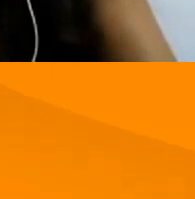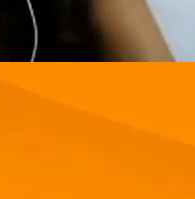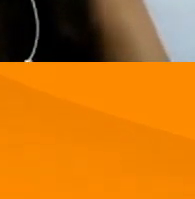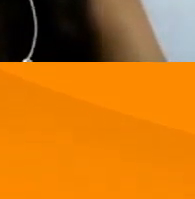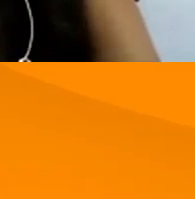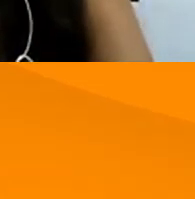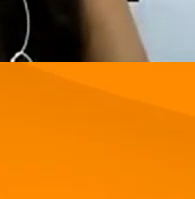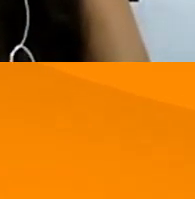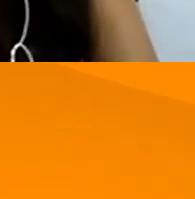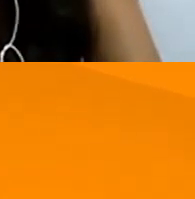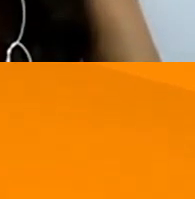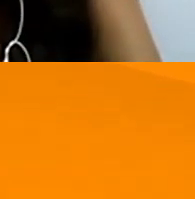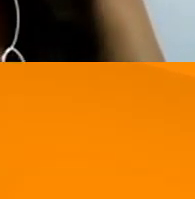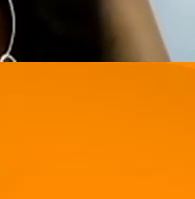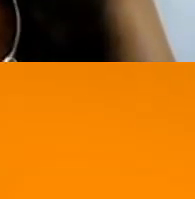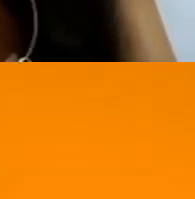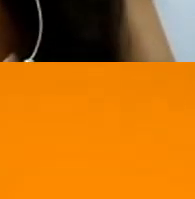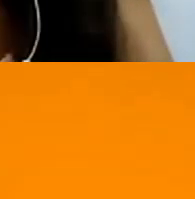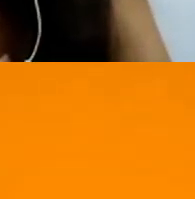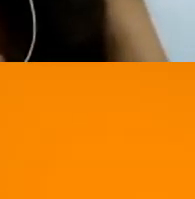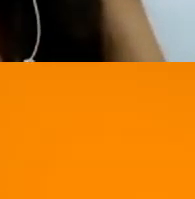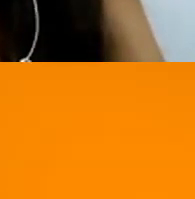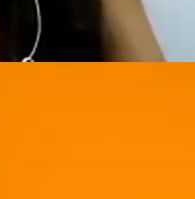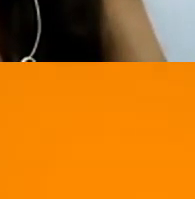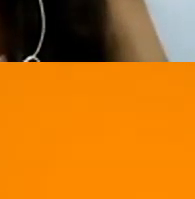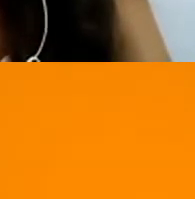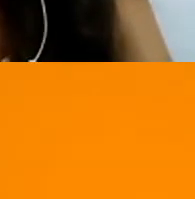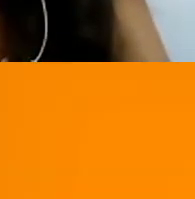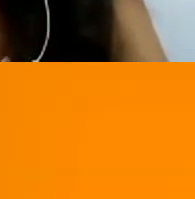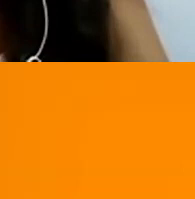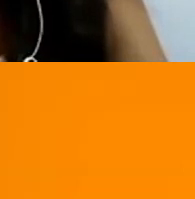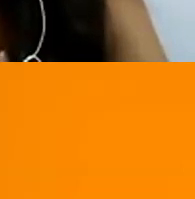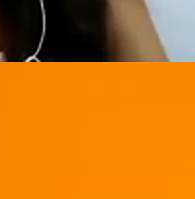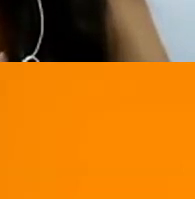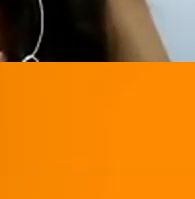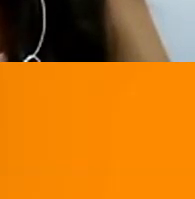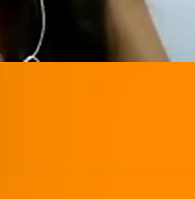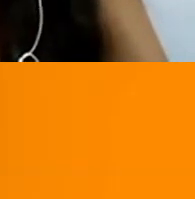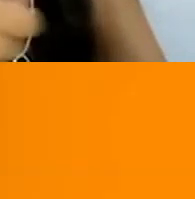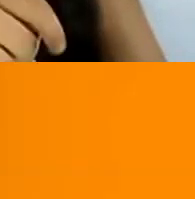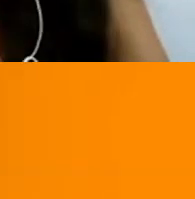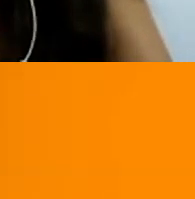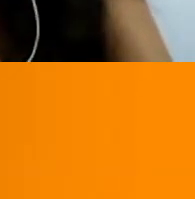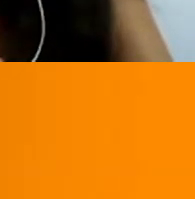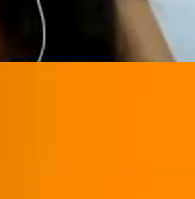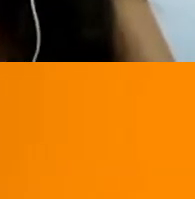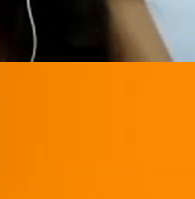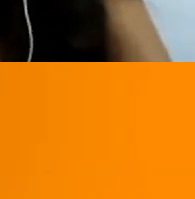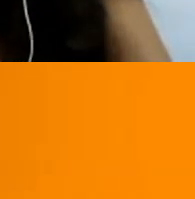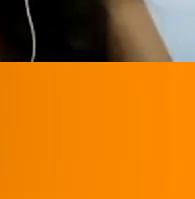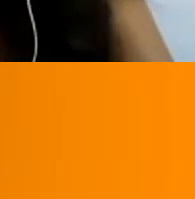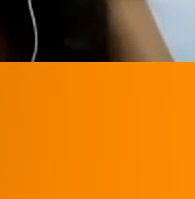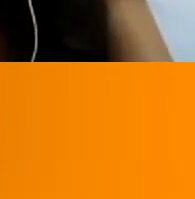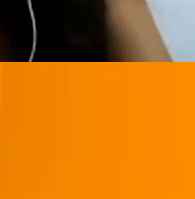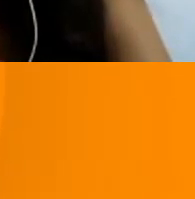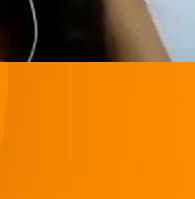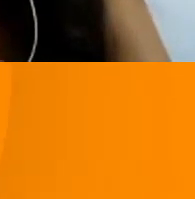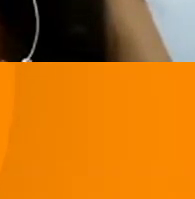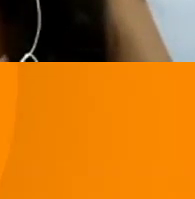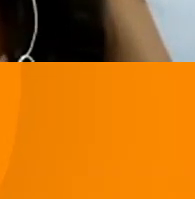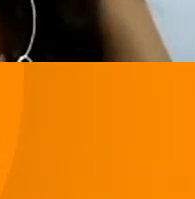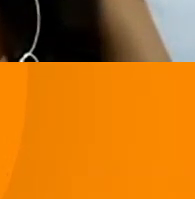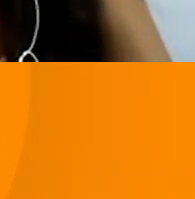estamos haciendo la casa y es con el vallenato ahí, nos da más felicidad y más para, entre la